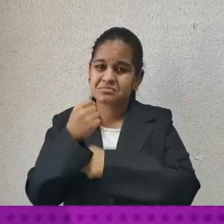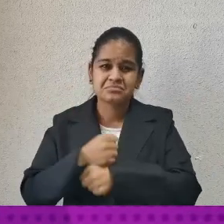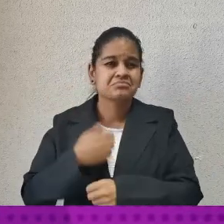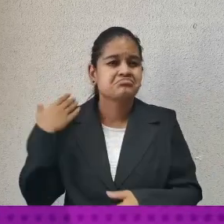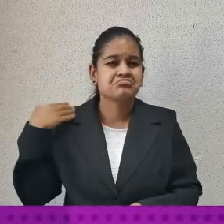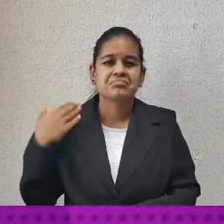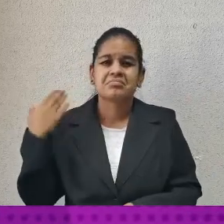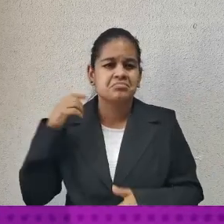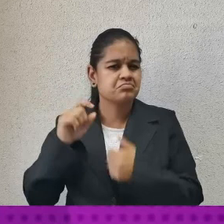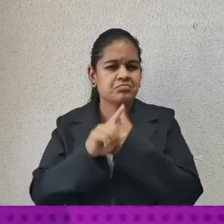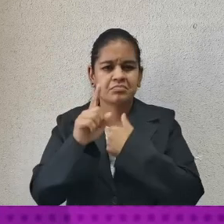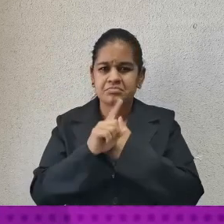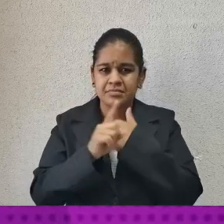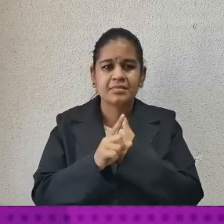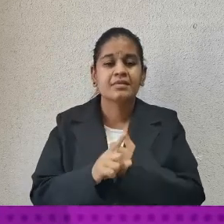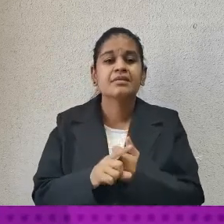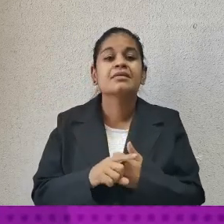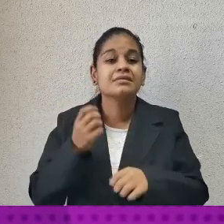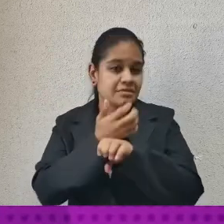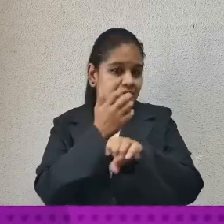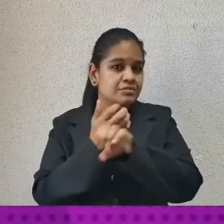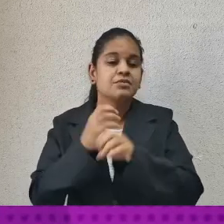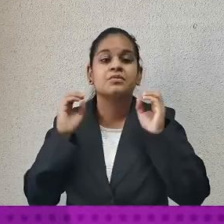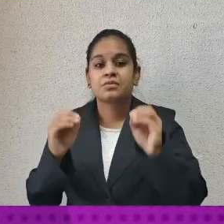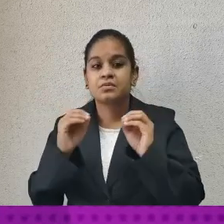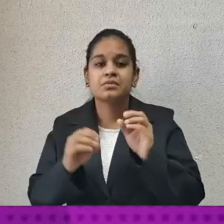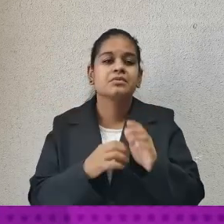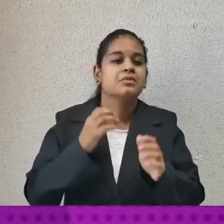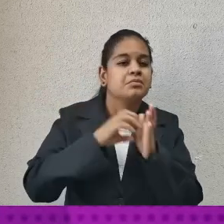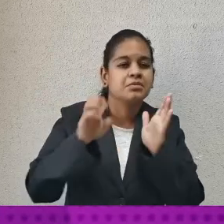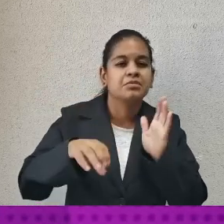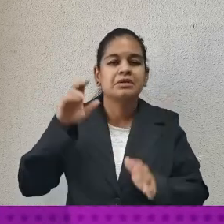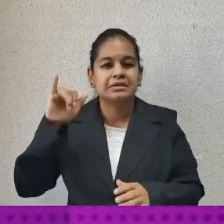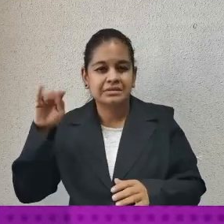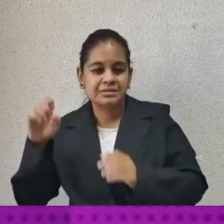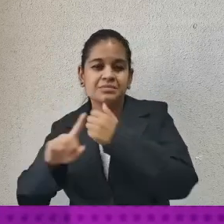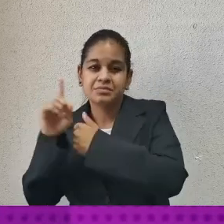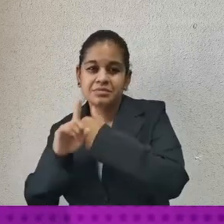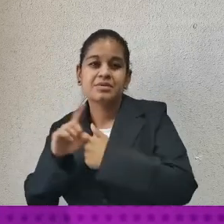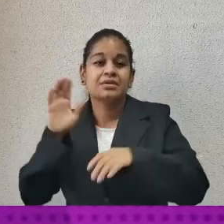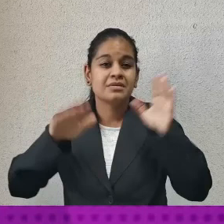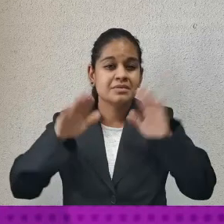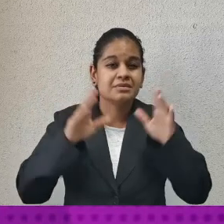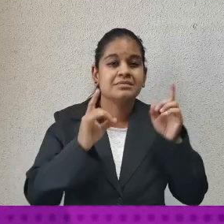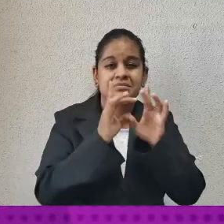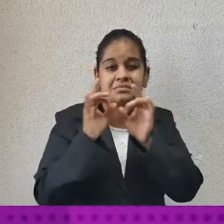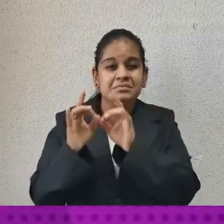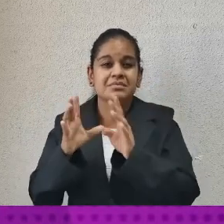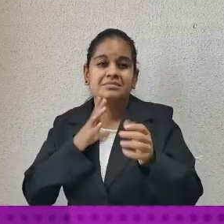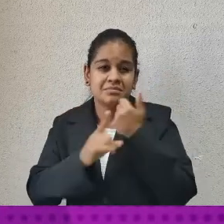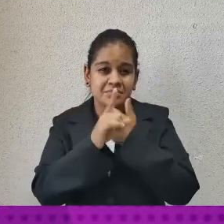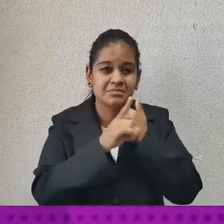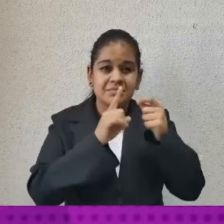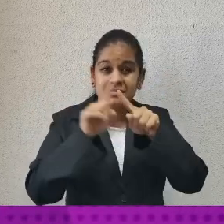acciones administrativas de los organismos locales electorales y del propio Instituto Nacional Electoral y también de las instancias jurisdiccionales,